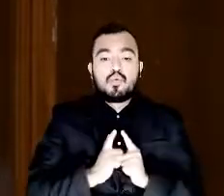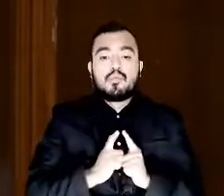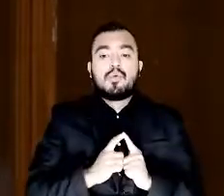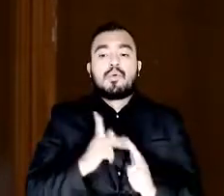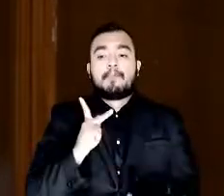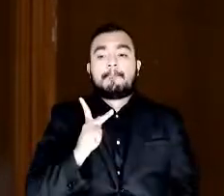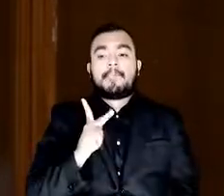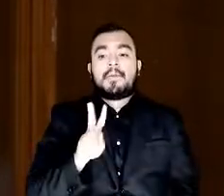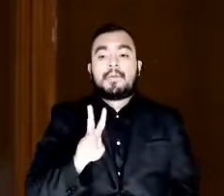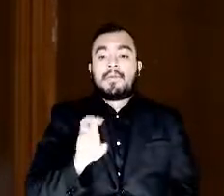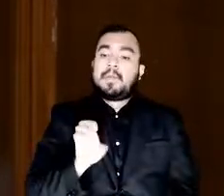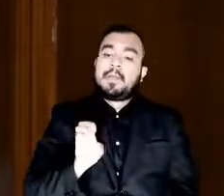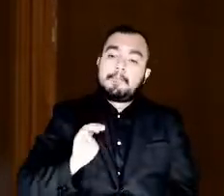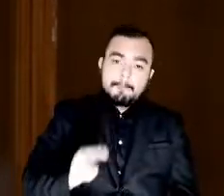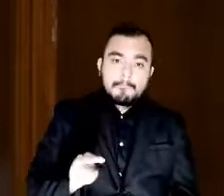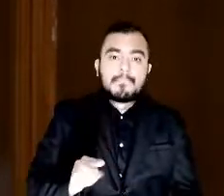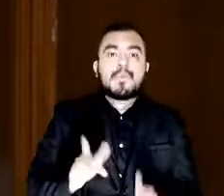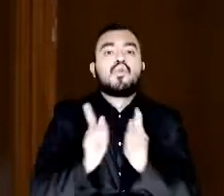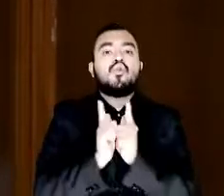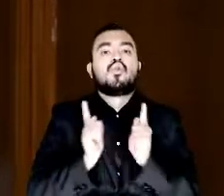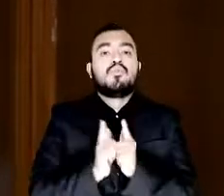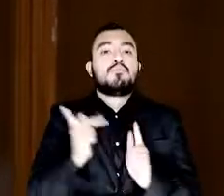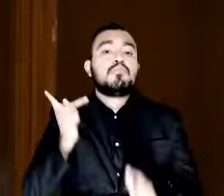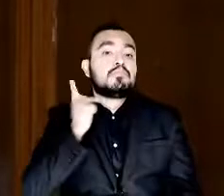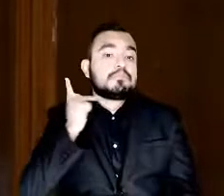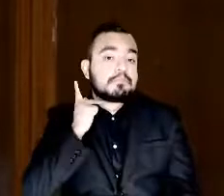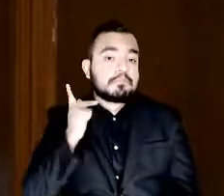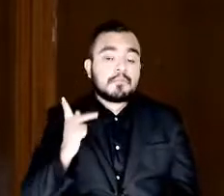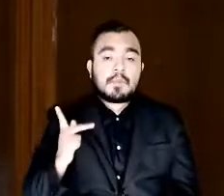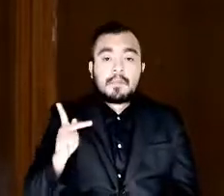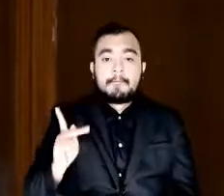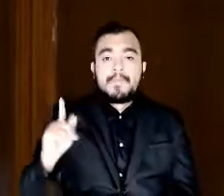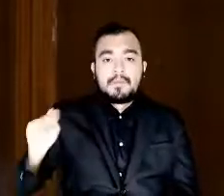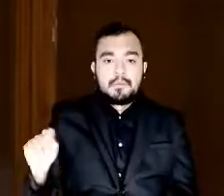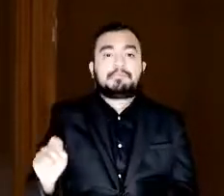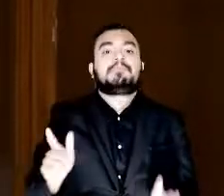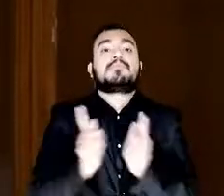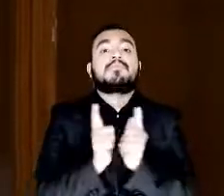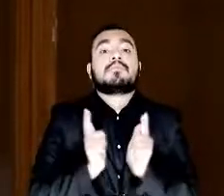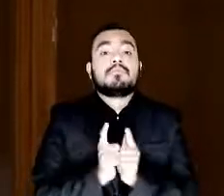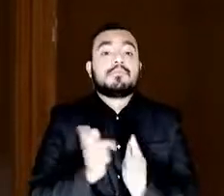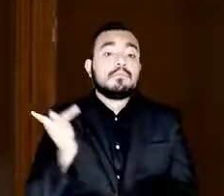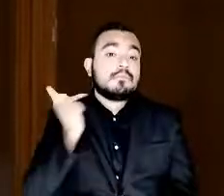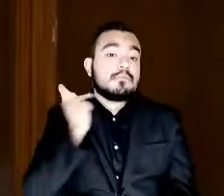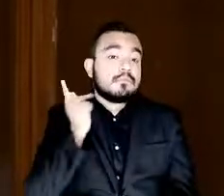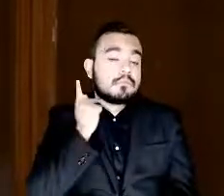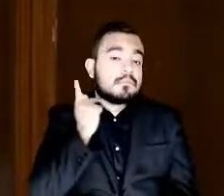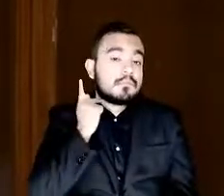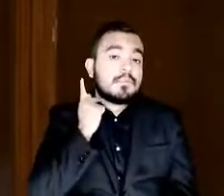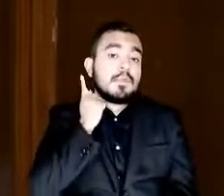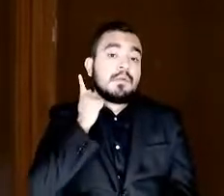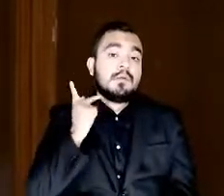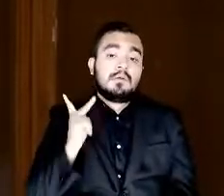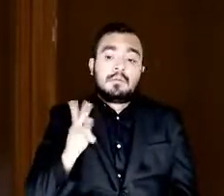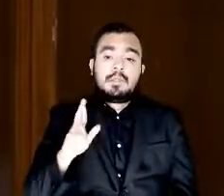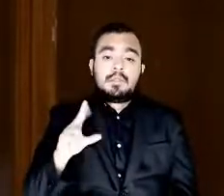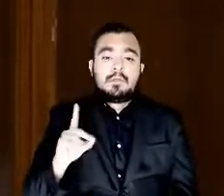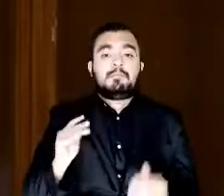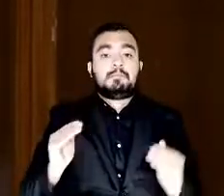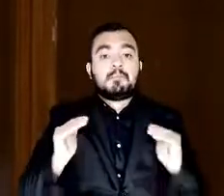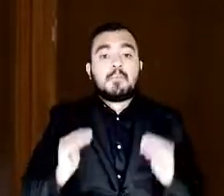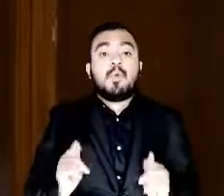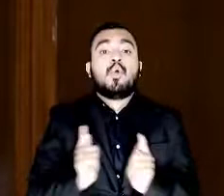verde ecologista de México grupo parlamentario del partido de trabajo grupo parlamentario de la Revolución democrática